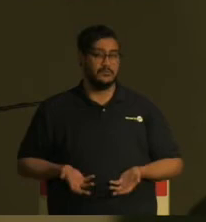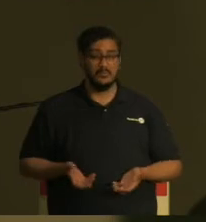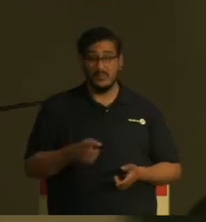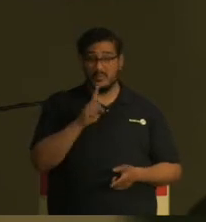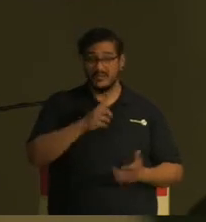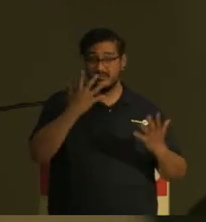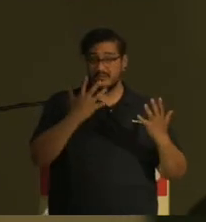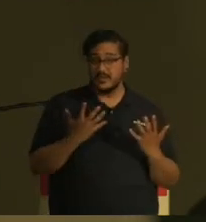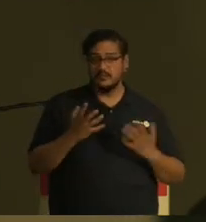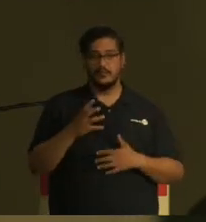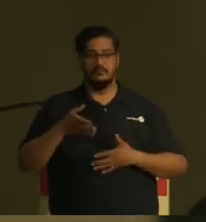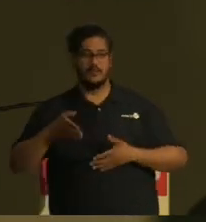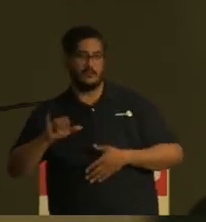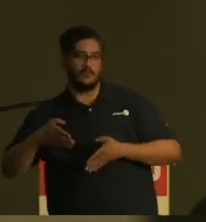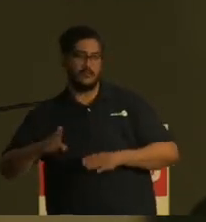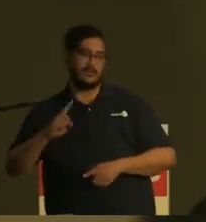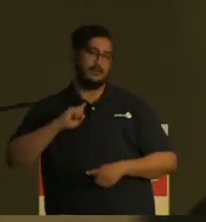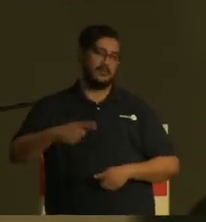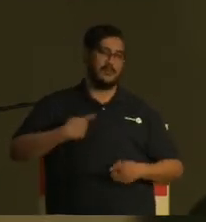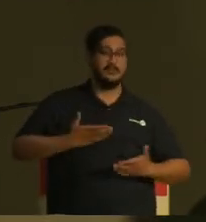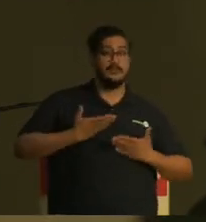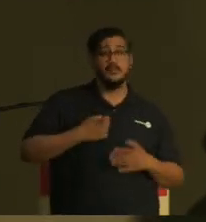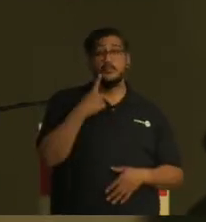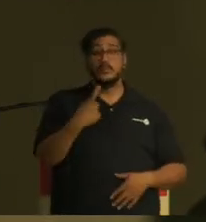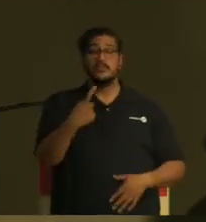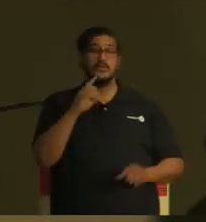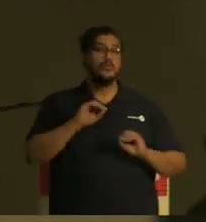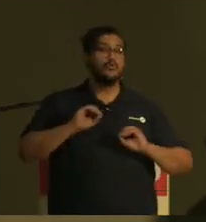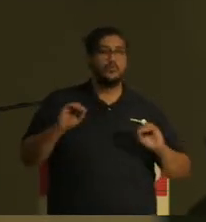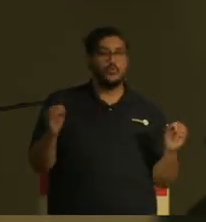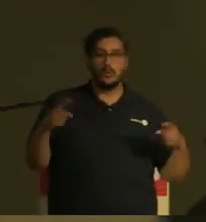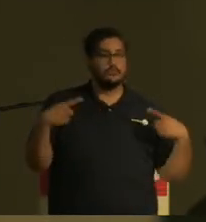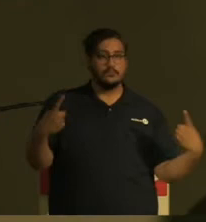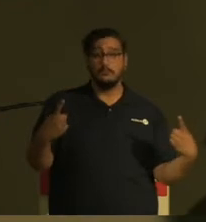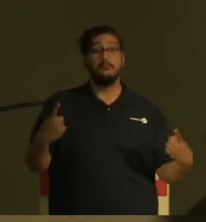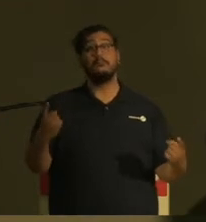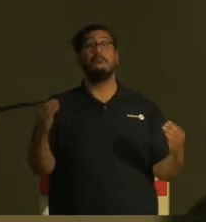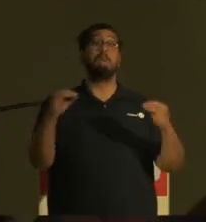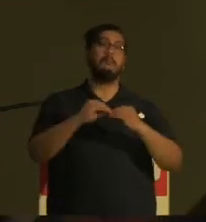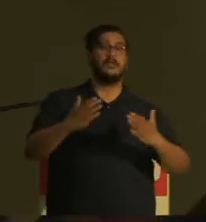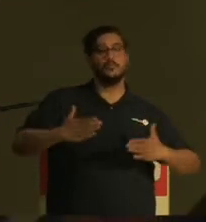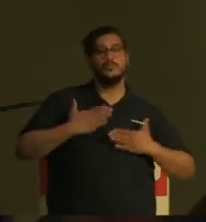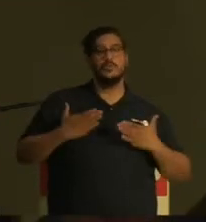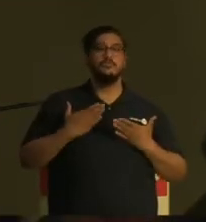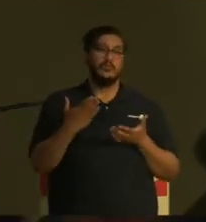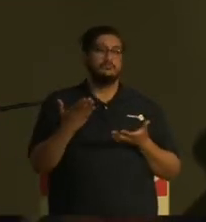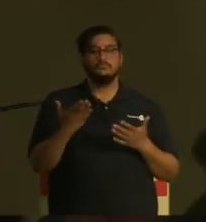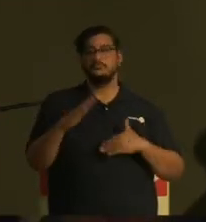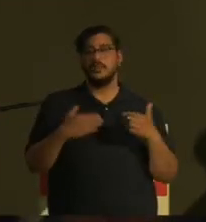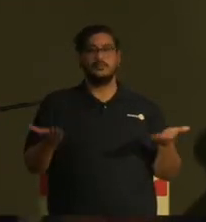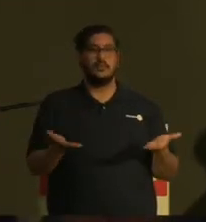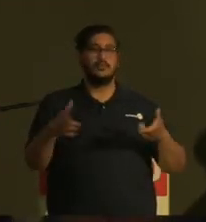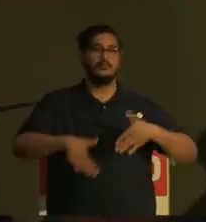triste la forma de haber obtenido mi felicidad. Sí, sí. ¿No? Porque él dice, nunca fui más contento que estoy lleno de muertos. Es muy triste la